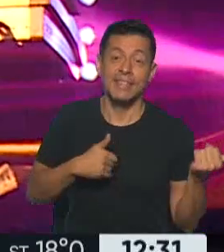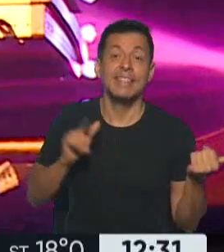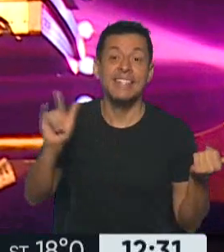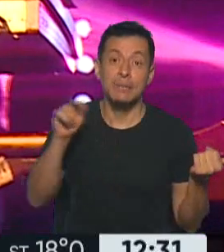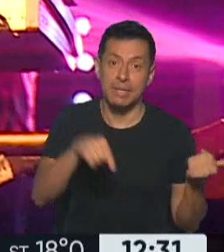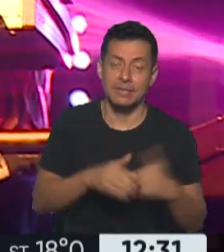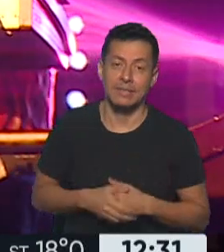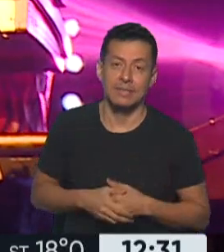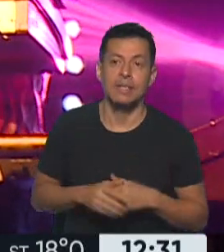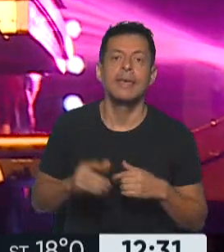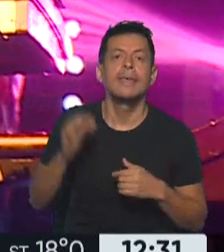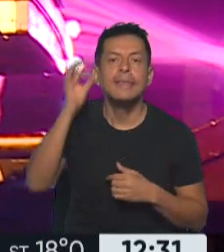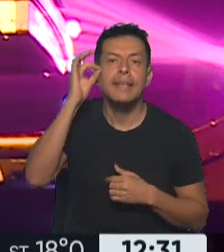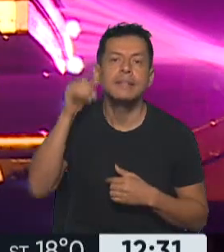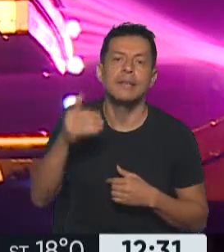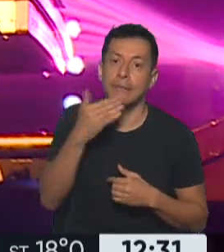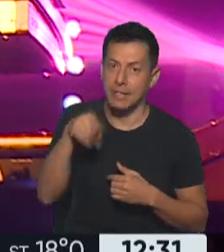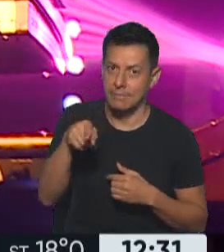el Quilmes y